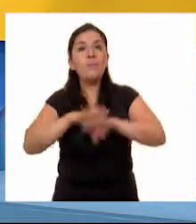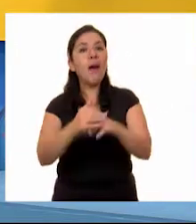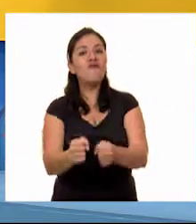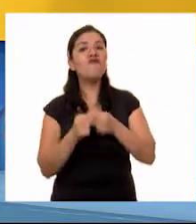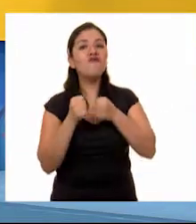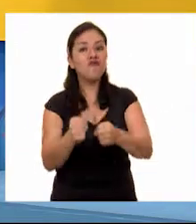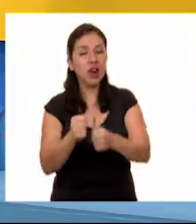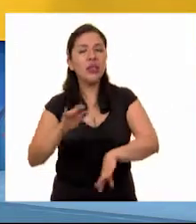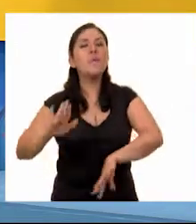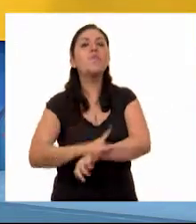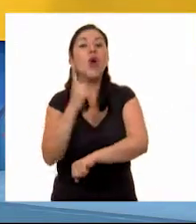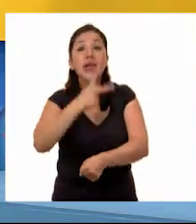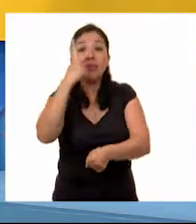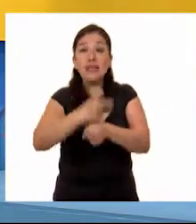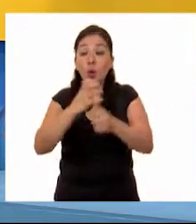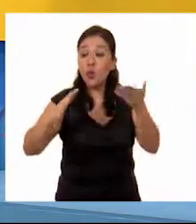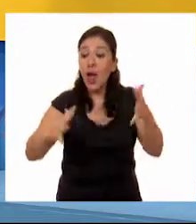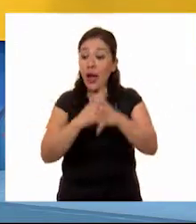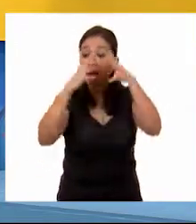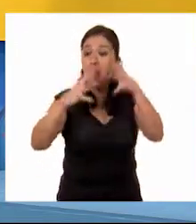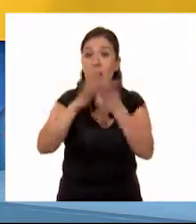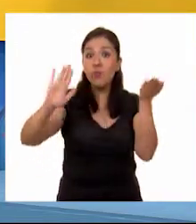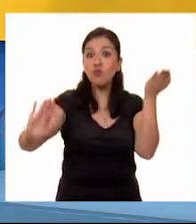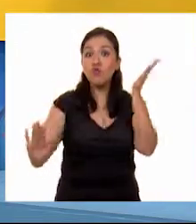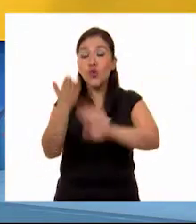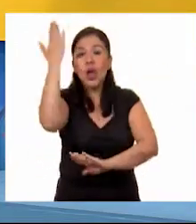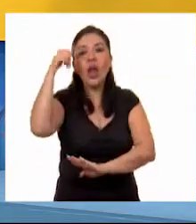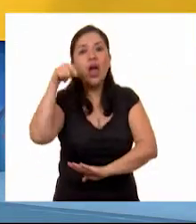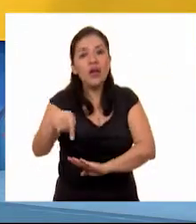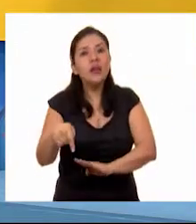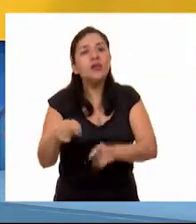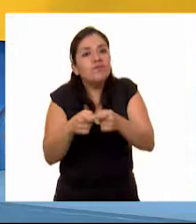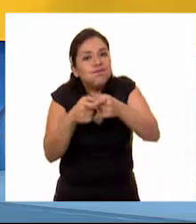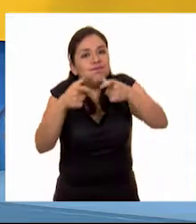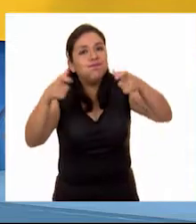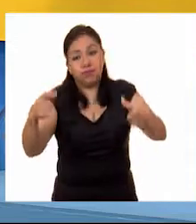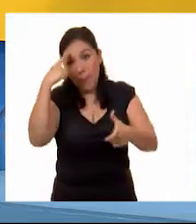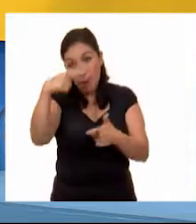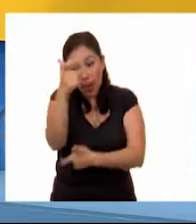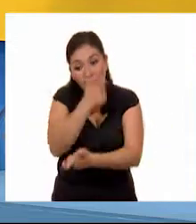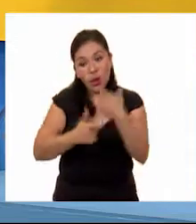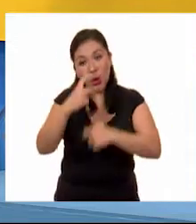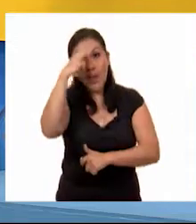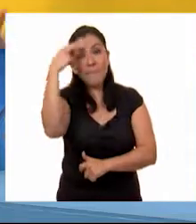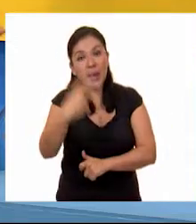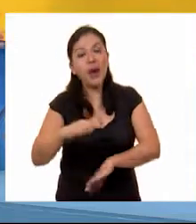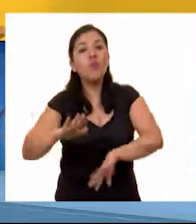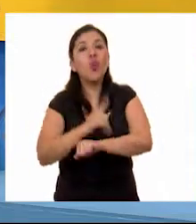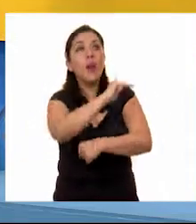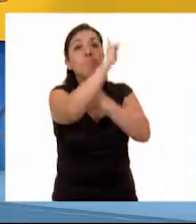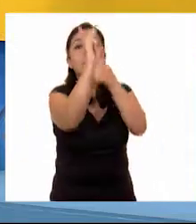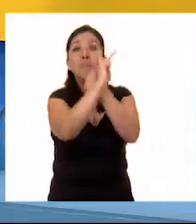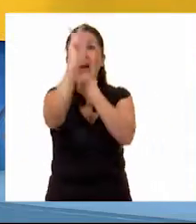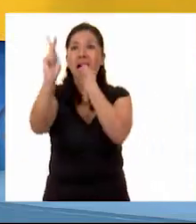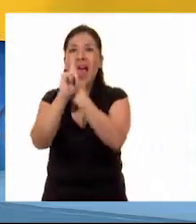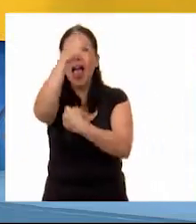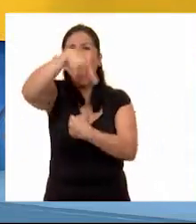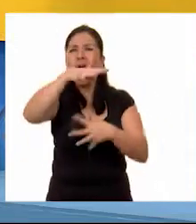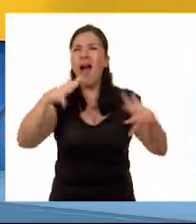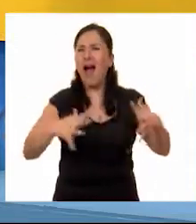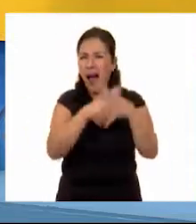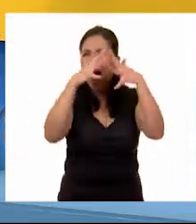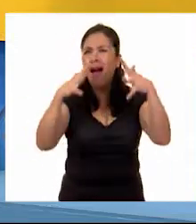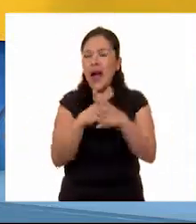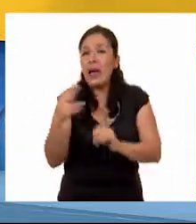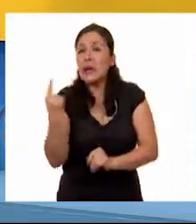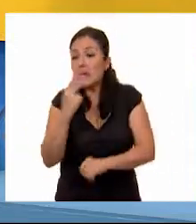nada, porque la Segunda Guerra Mundial dio un gran estímulo al crecimiento de la economía mexicana, porque los países en conflicto